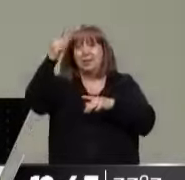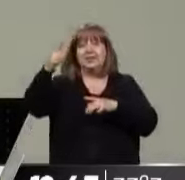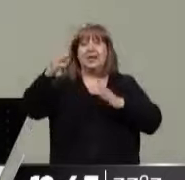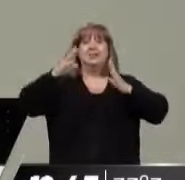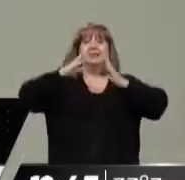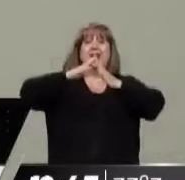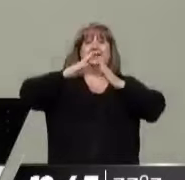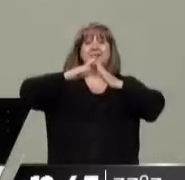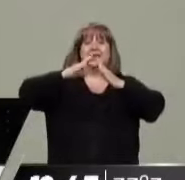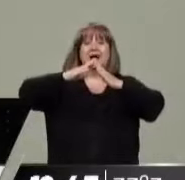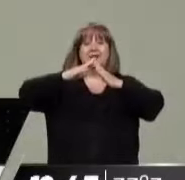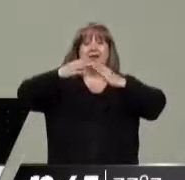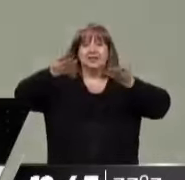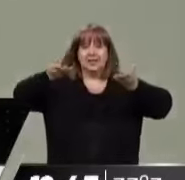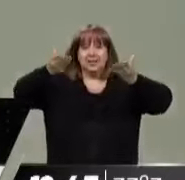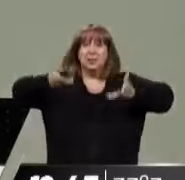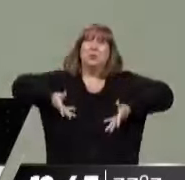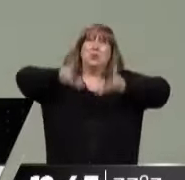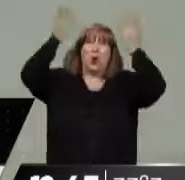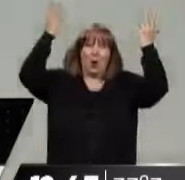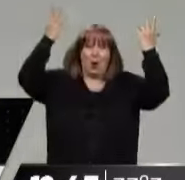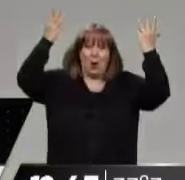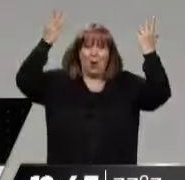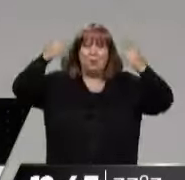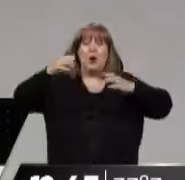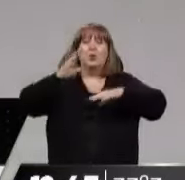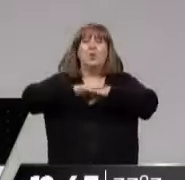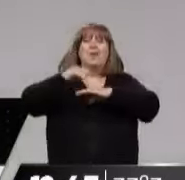de techos. Sí, también. Y gran cantidad